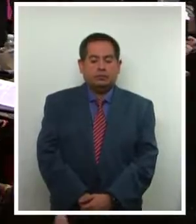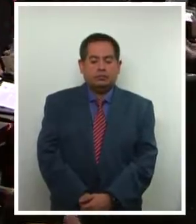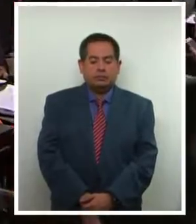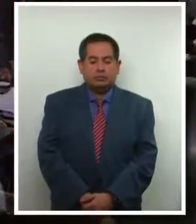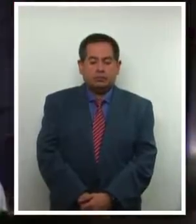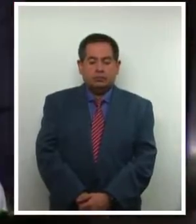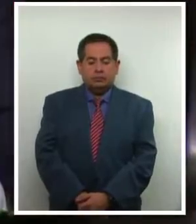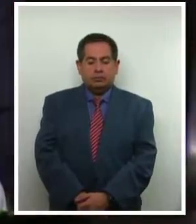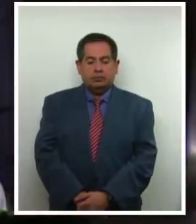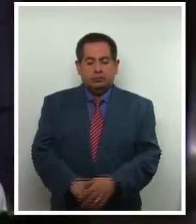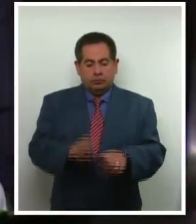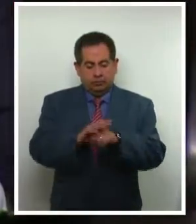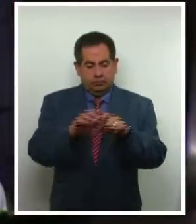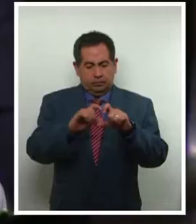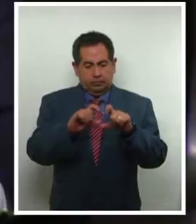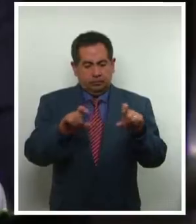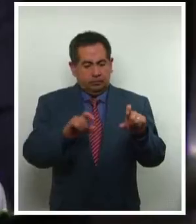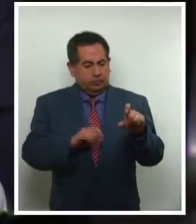Pues está.